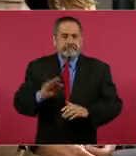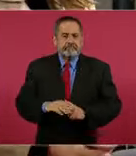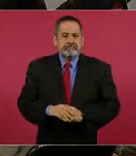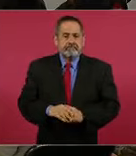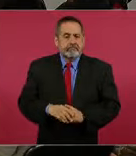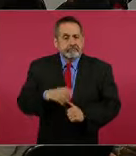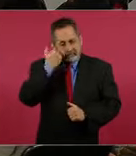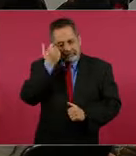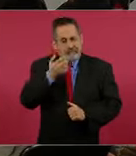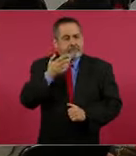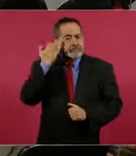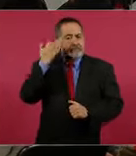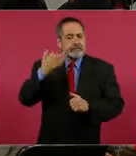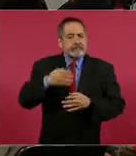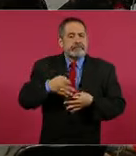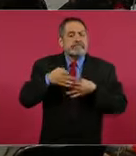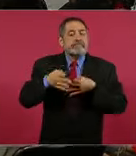queriendo ganar tiempo,